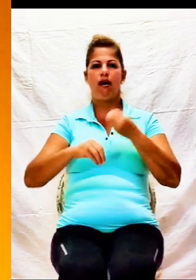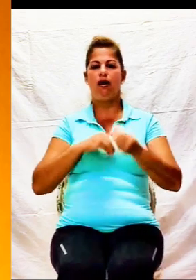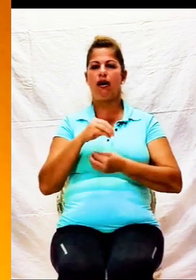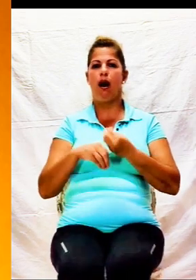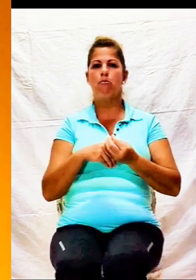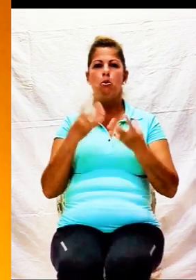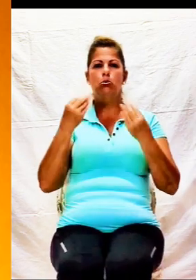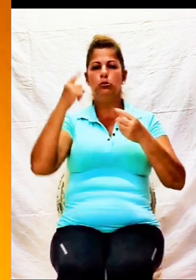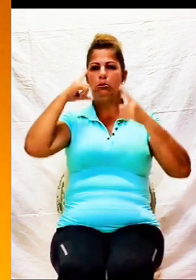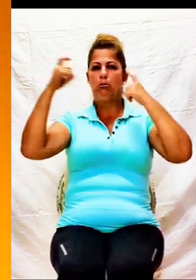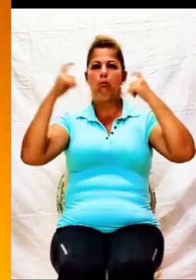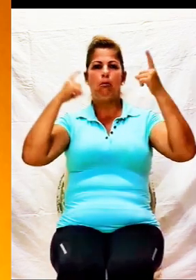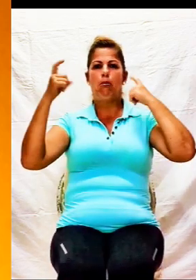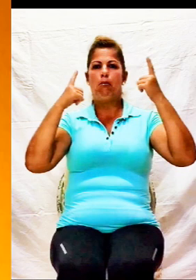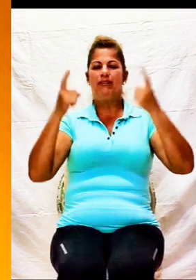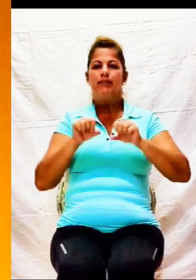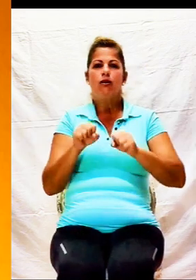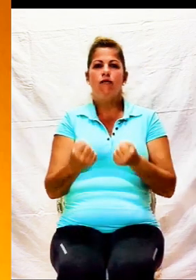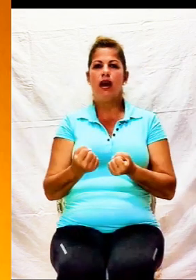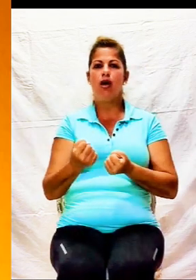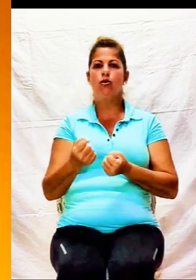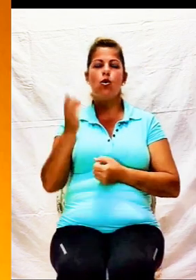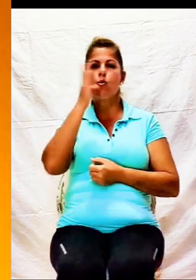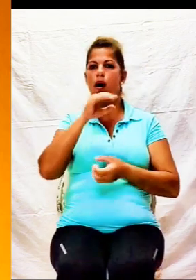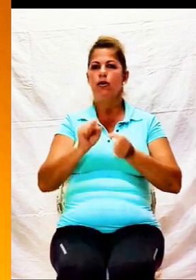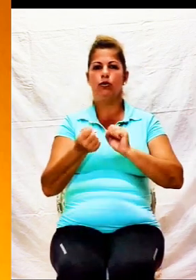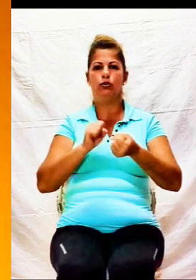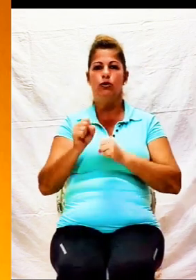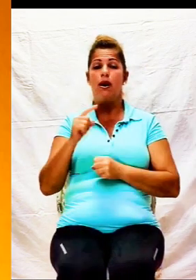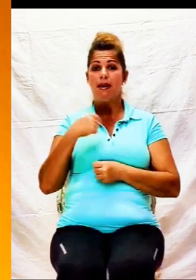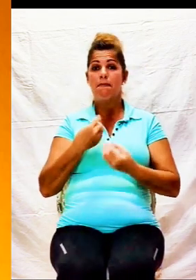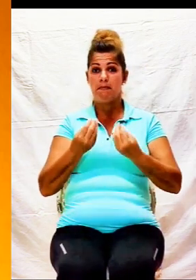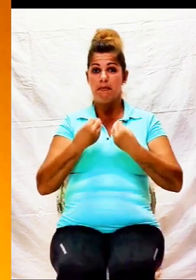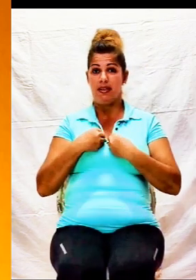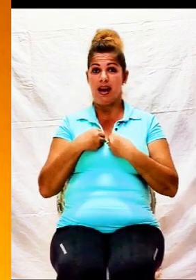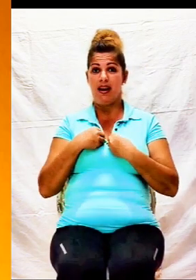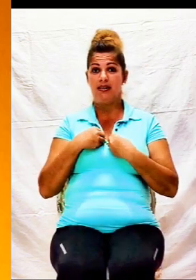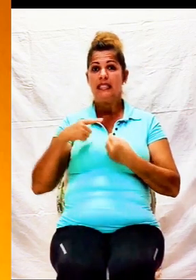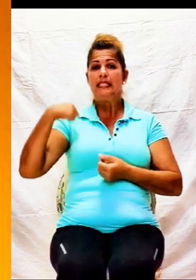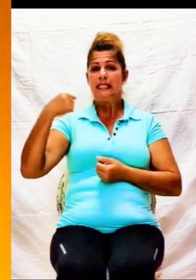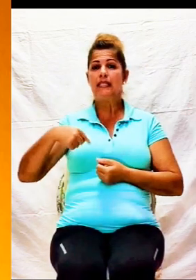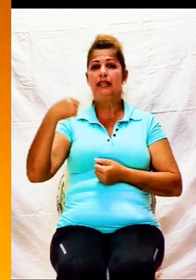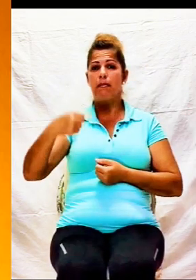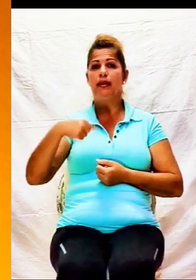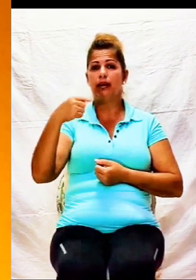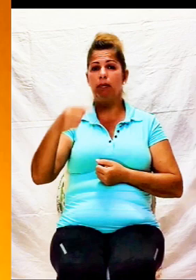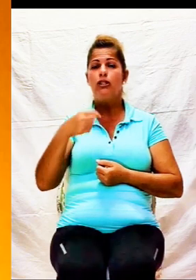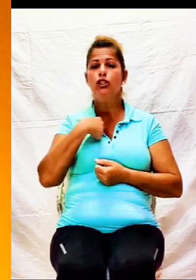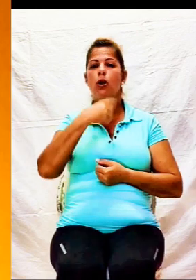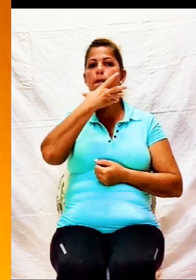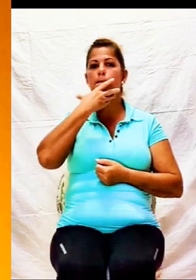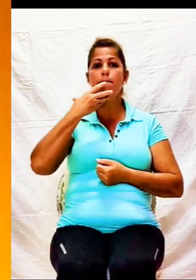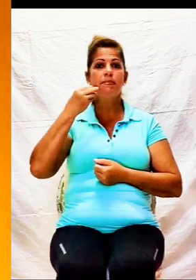un dependiente del fantaseo involuntario, lo cual me lleva sistemáticamente a